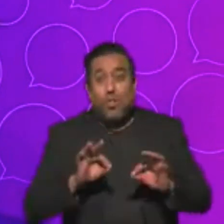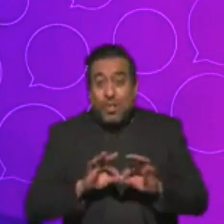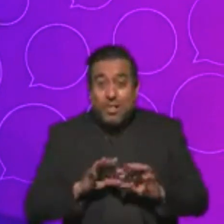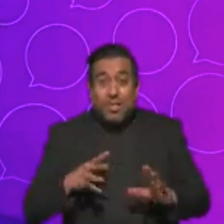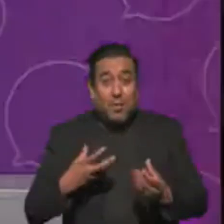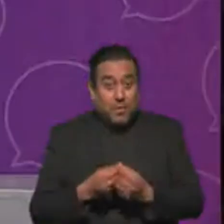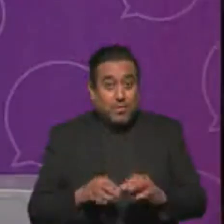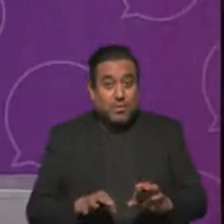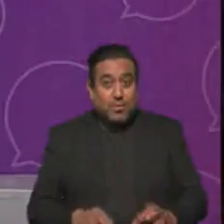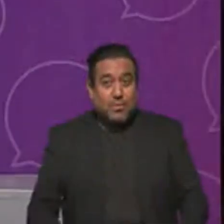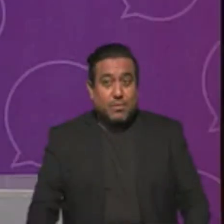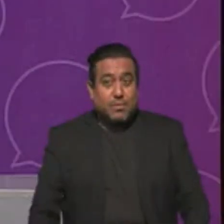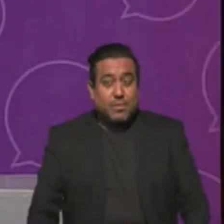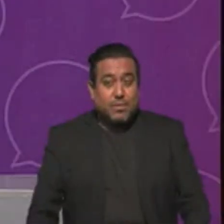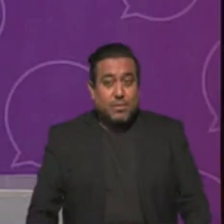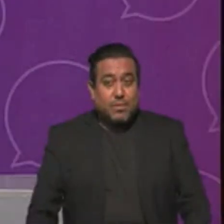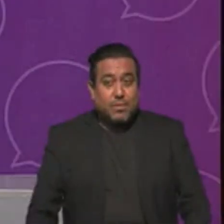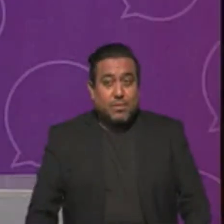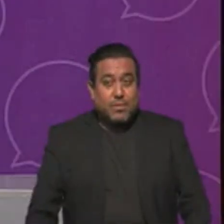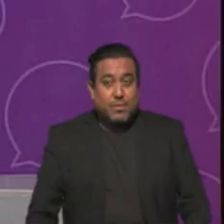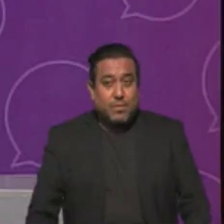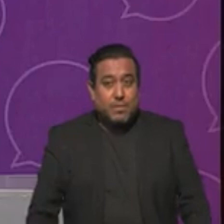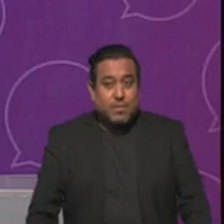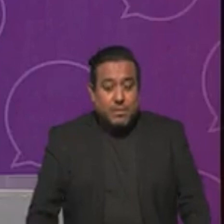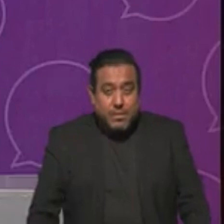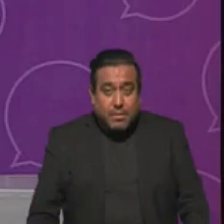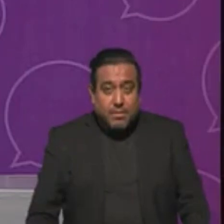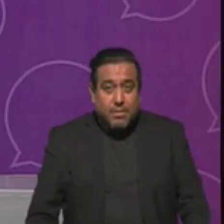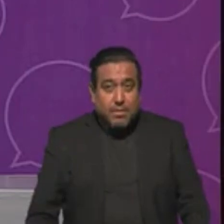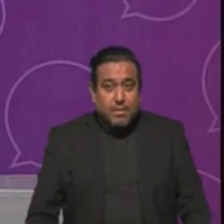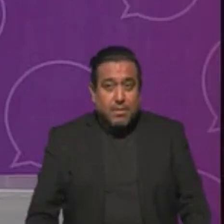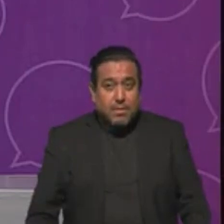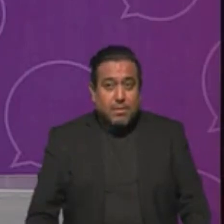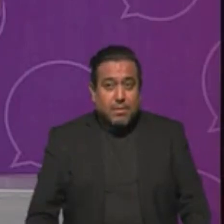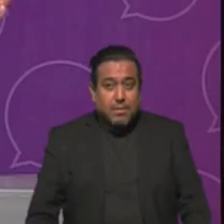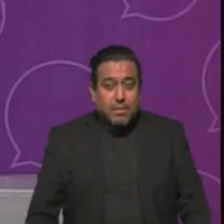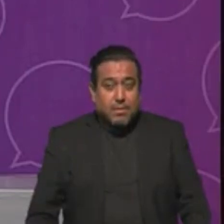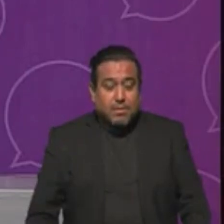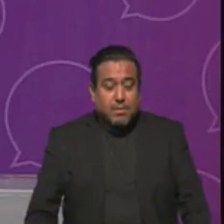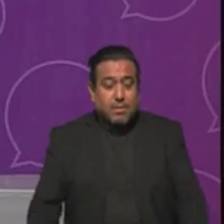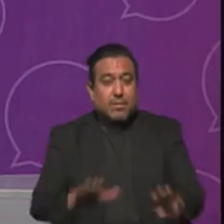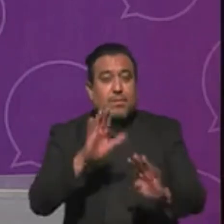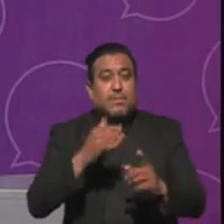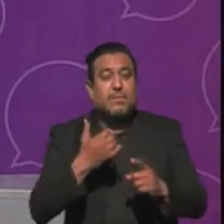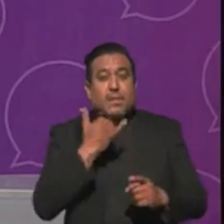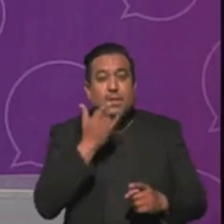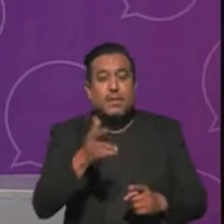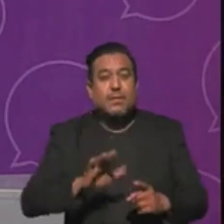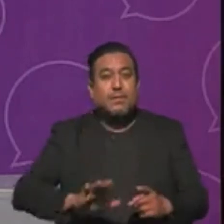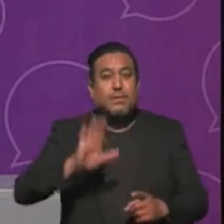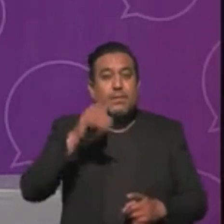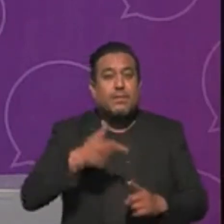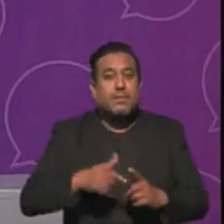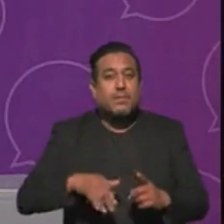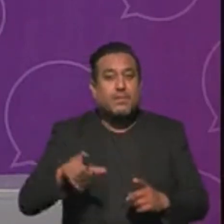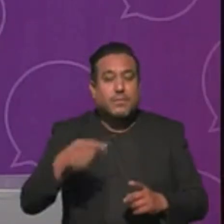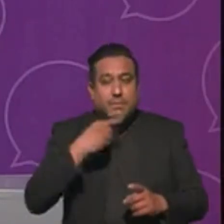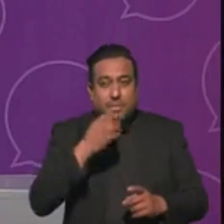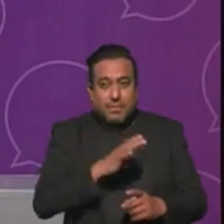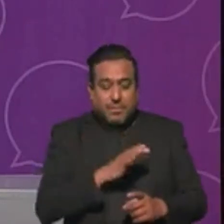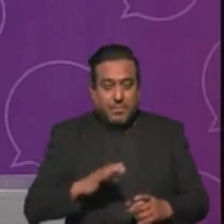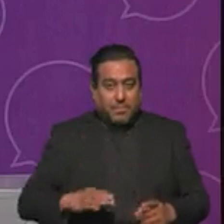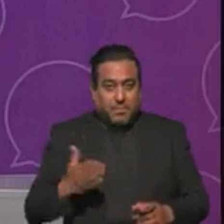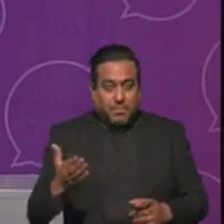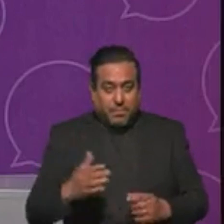juntos Gracias candidato entramos a la tercera y última quier hacer quieres hacer uso de la réplica de lo que acaba de decir el candidato del